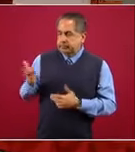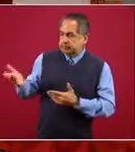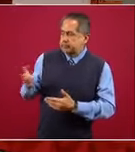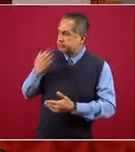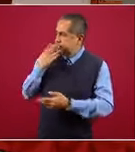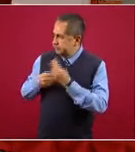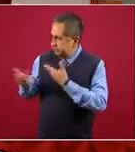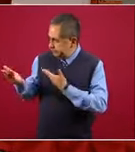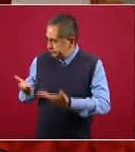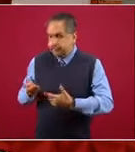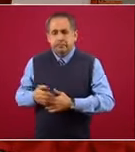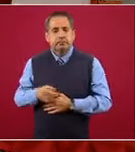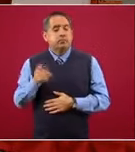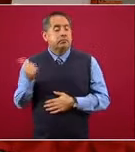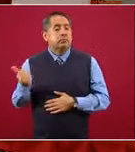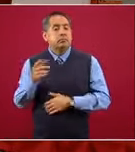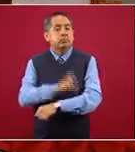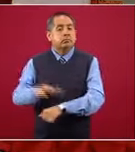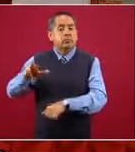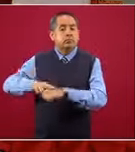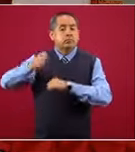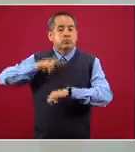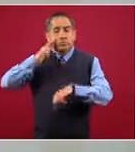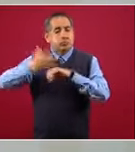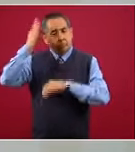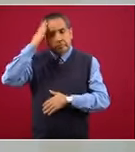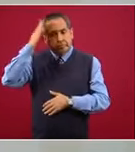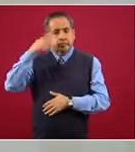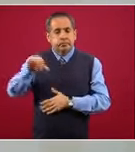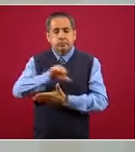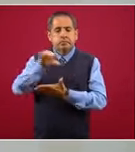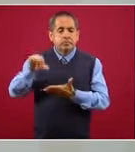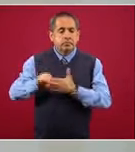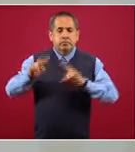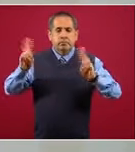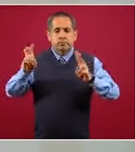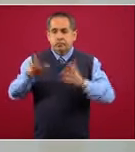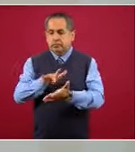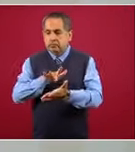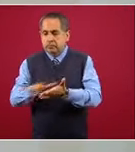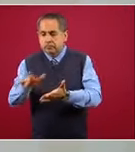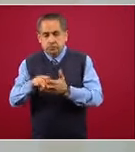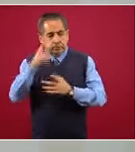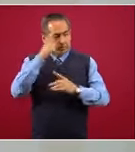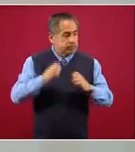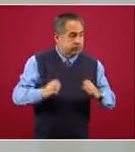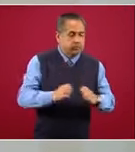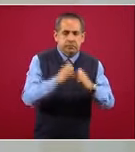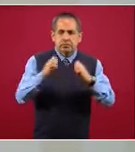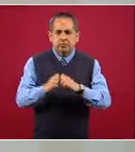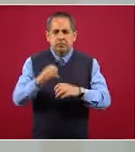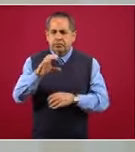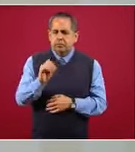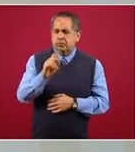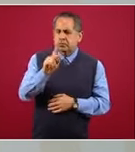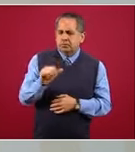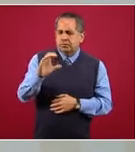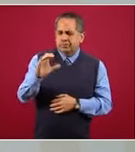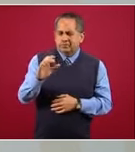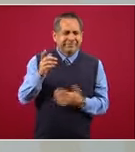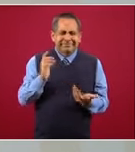Gabriel, bienvenido, quien es el coordinador general del Centro Operativo de Apoyo a Contingencias COPAC. Esta